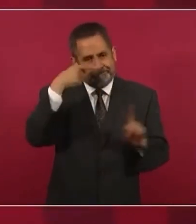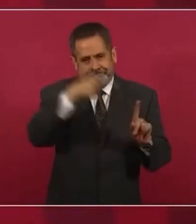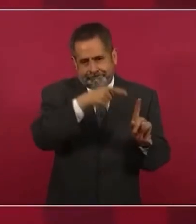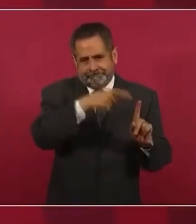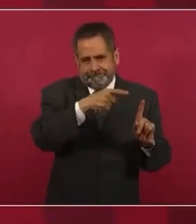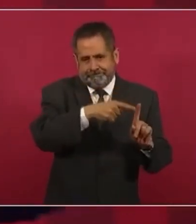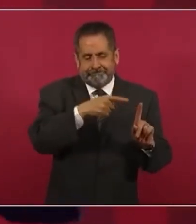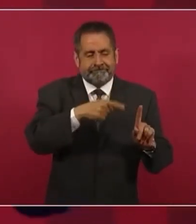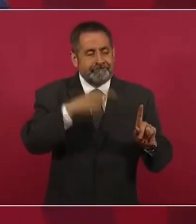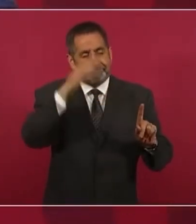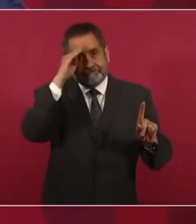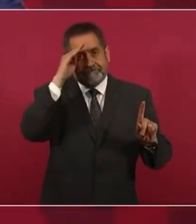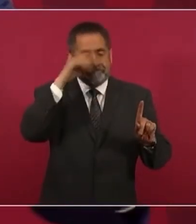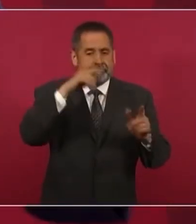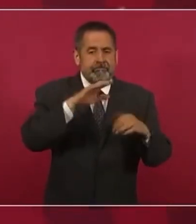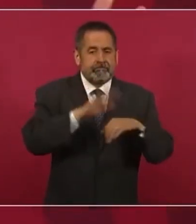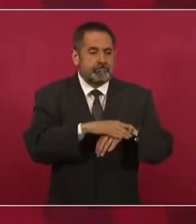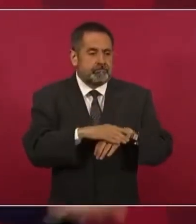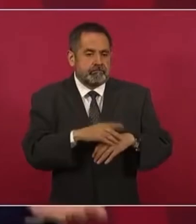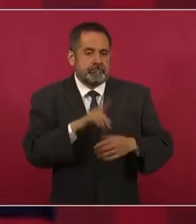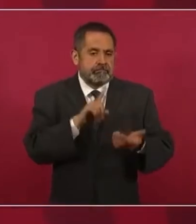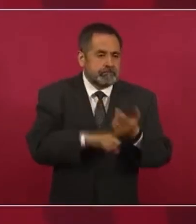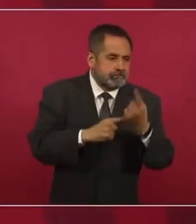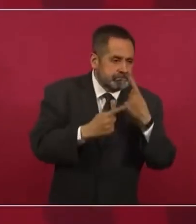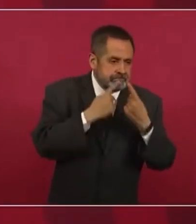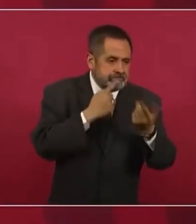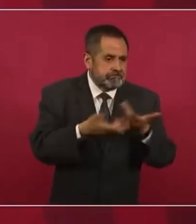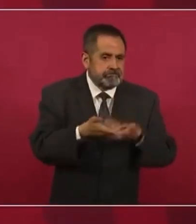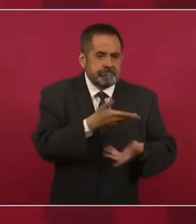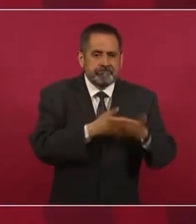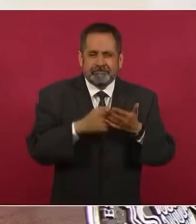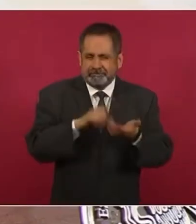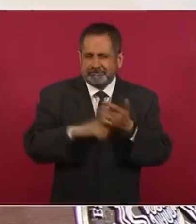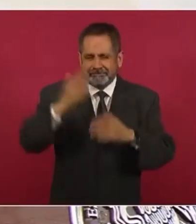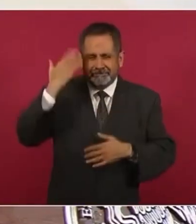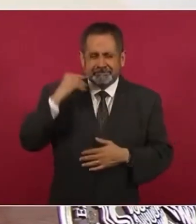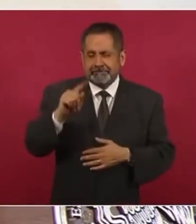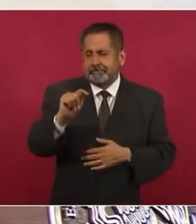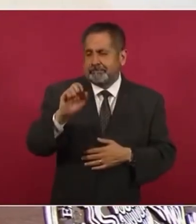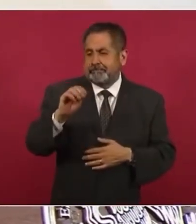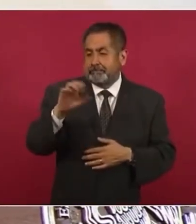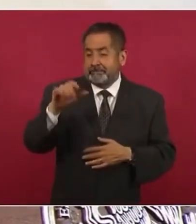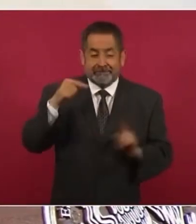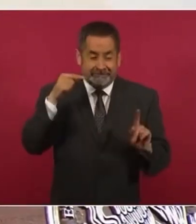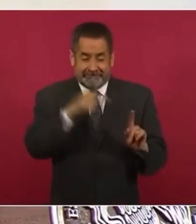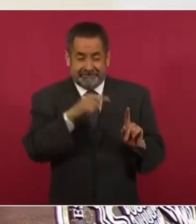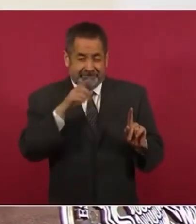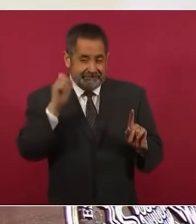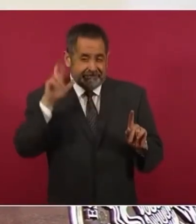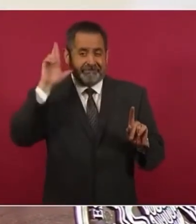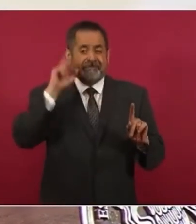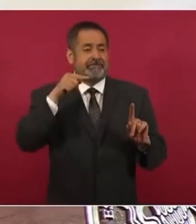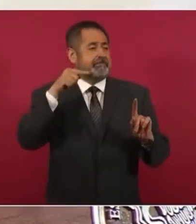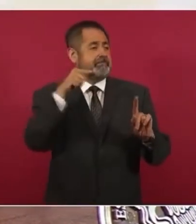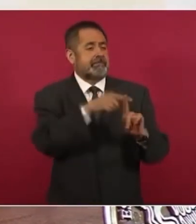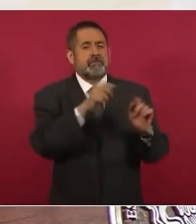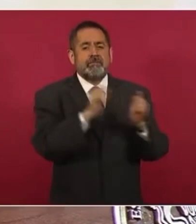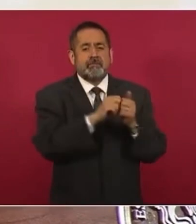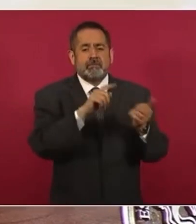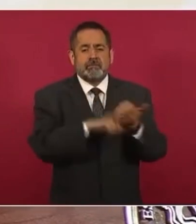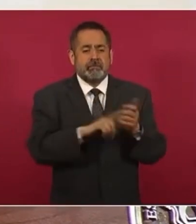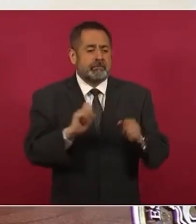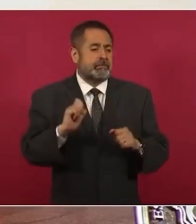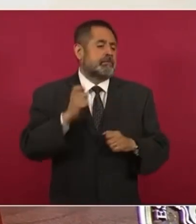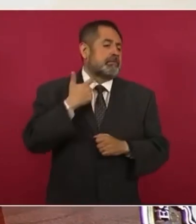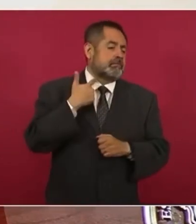porque cuando se estaba negociando el tratado, ese señor, junto con el